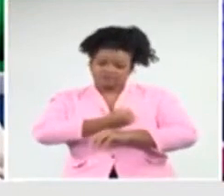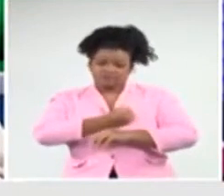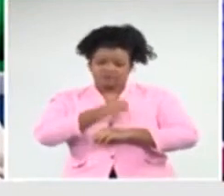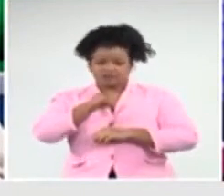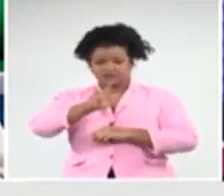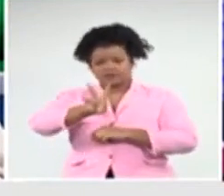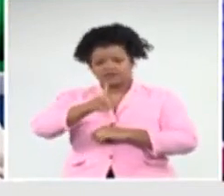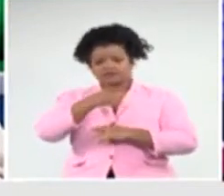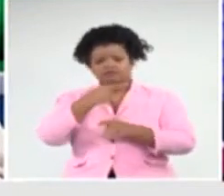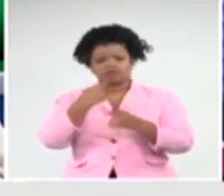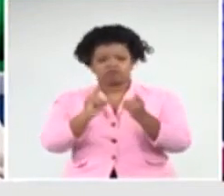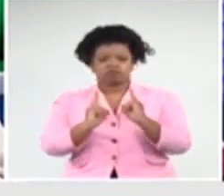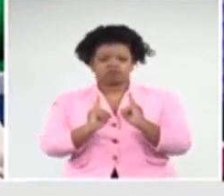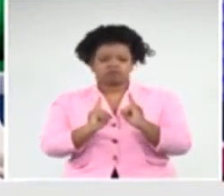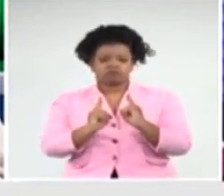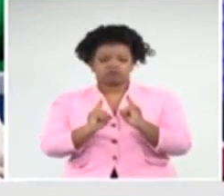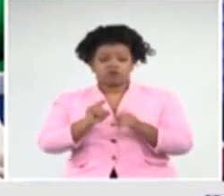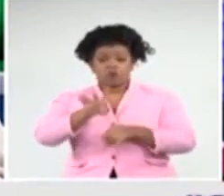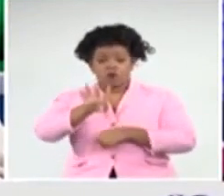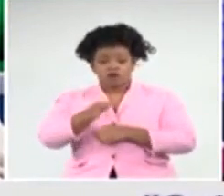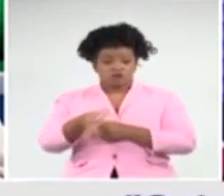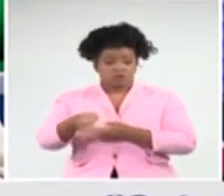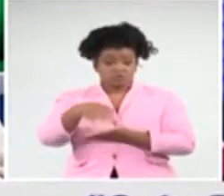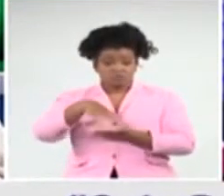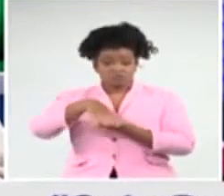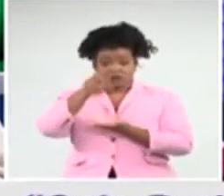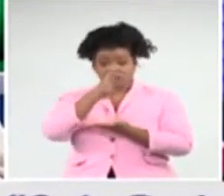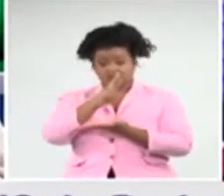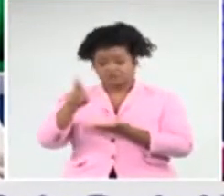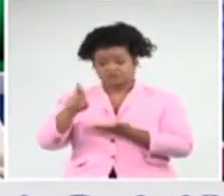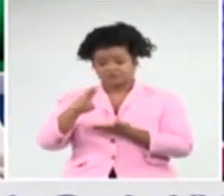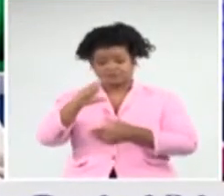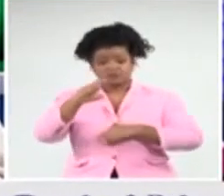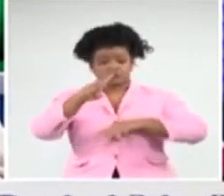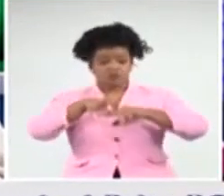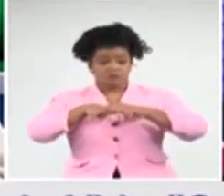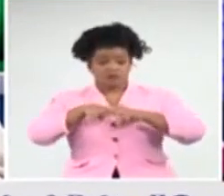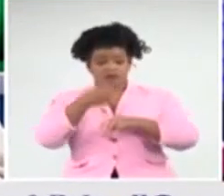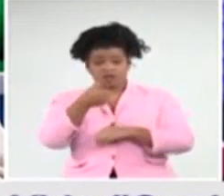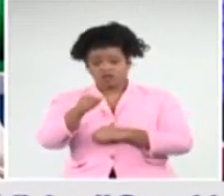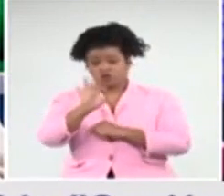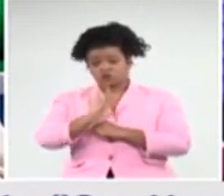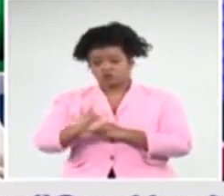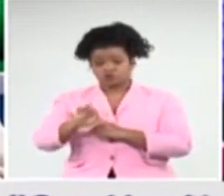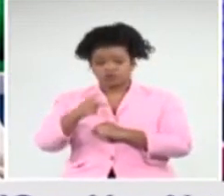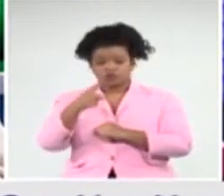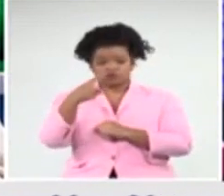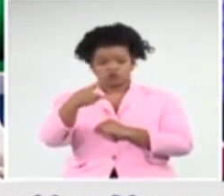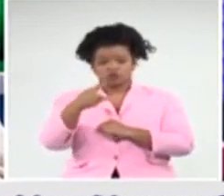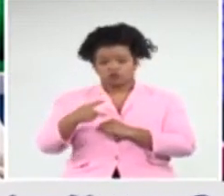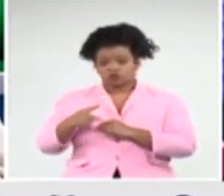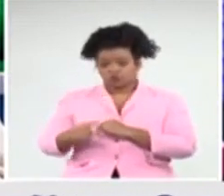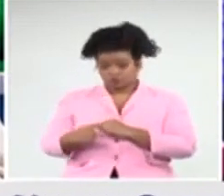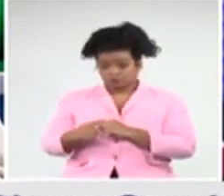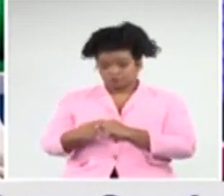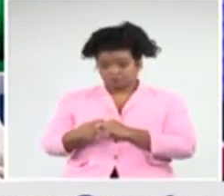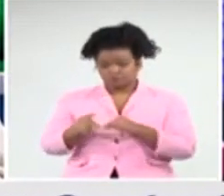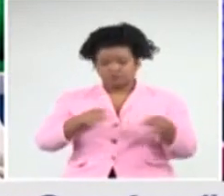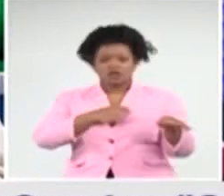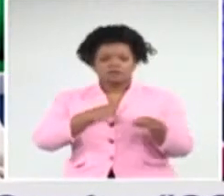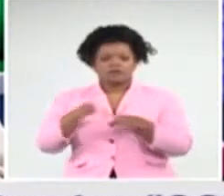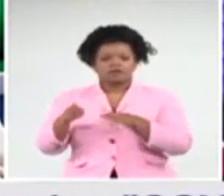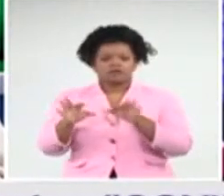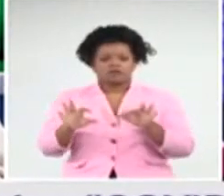4 del municipio Plaza, de Centro Habana y 10 de octubre, 2 de cada uno de ellos, y de